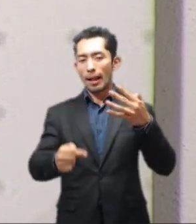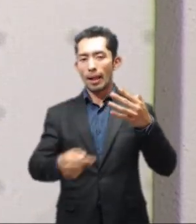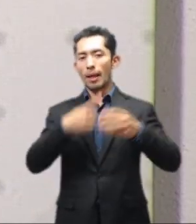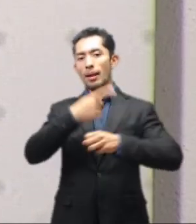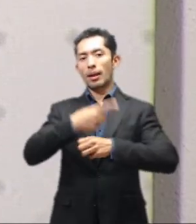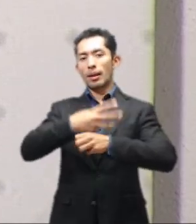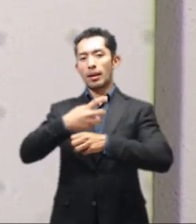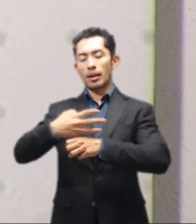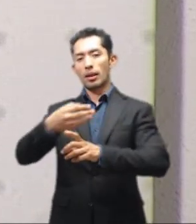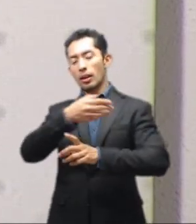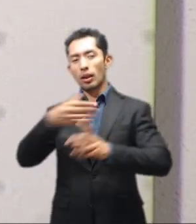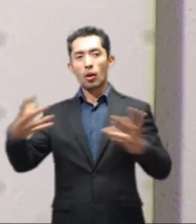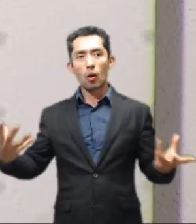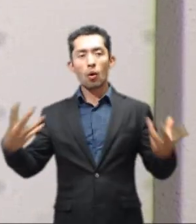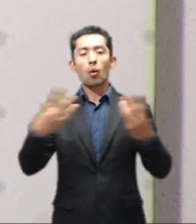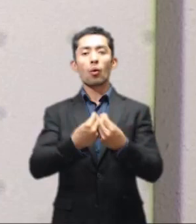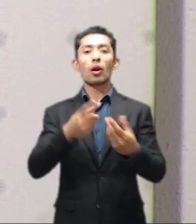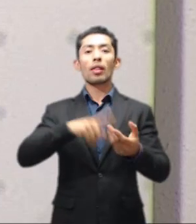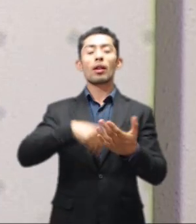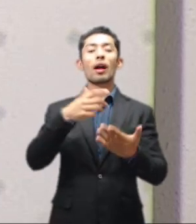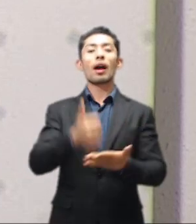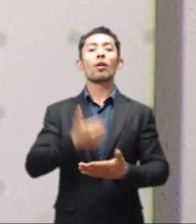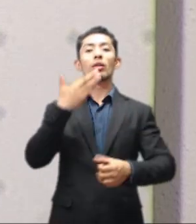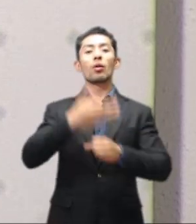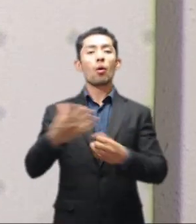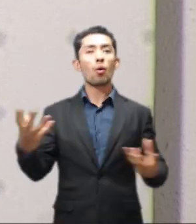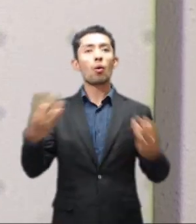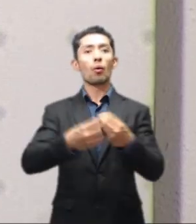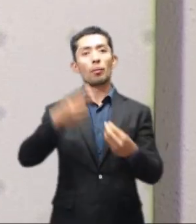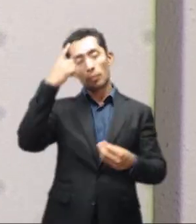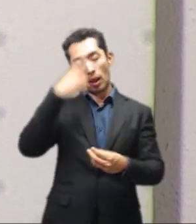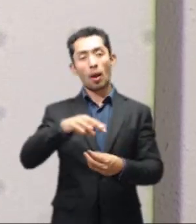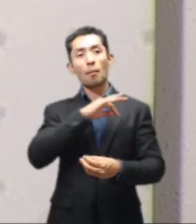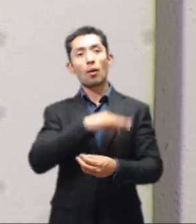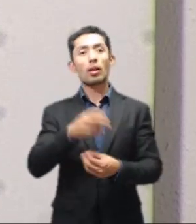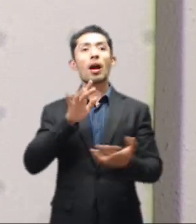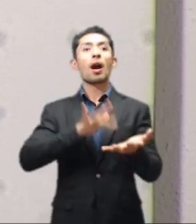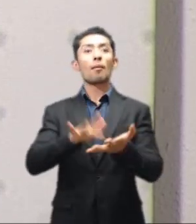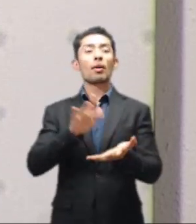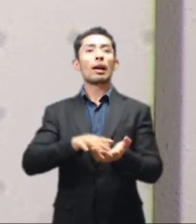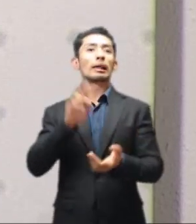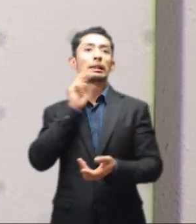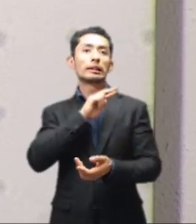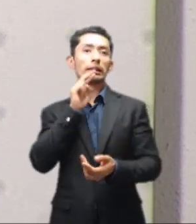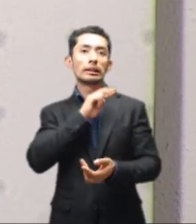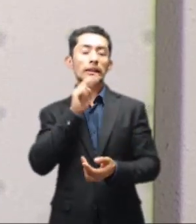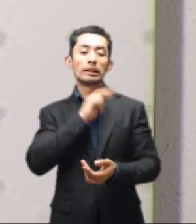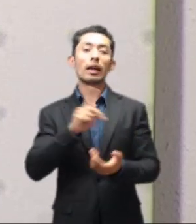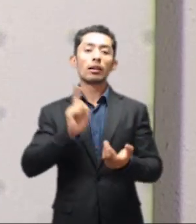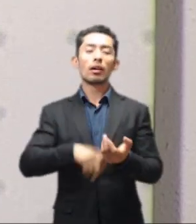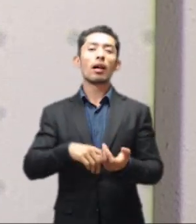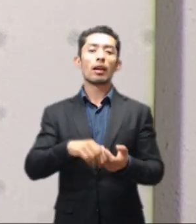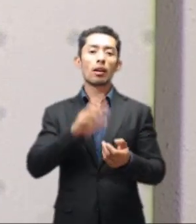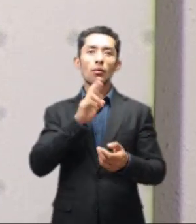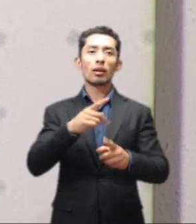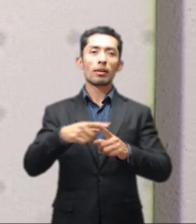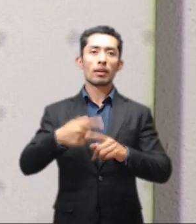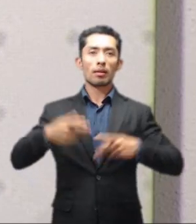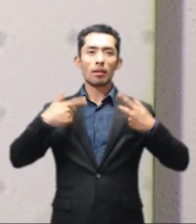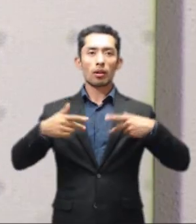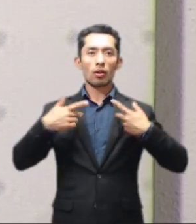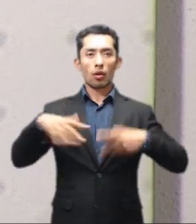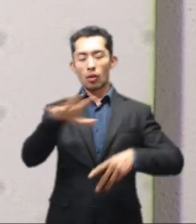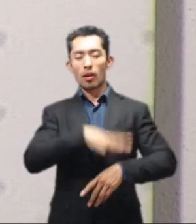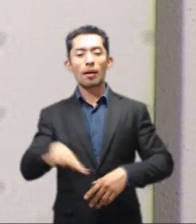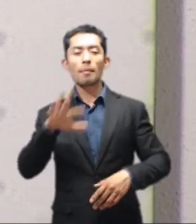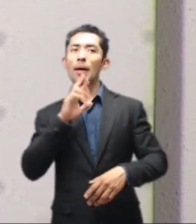hacernos junto con el ayuntamiento para poder atender a la brevedad posible y darle respuesta a nuestra ciudadanía